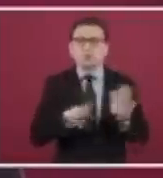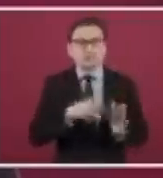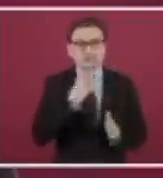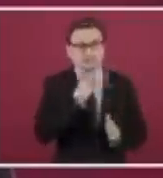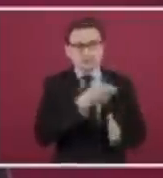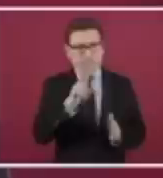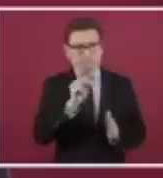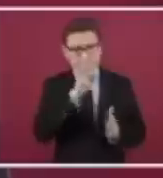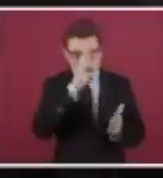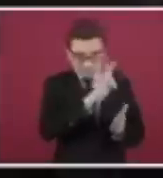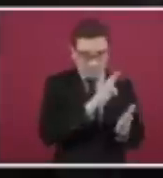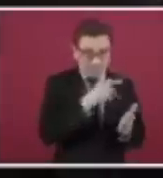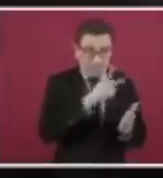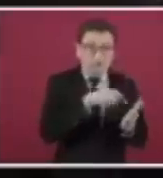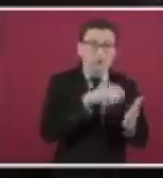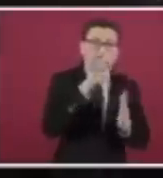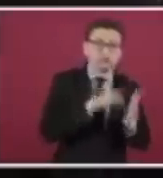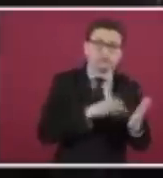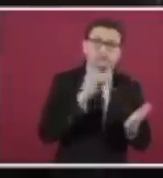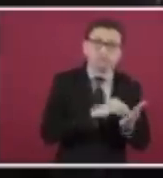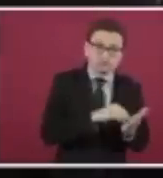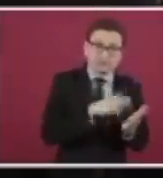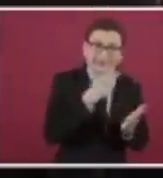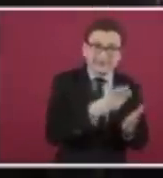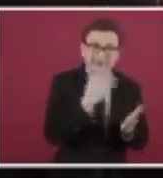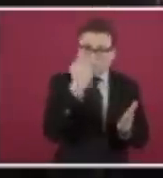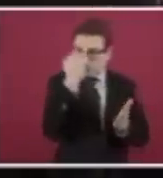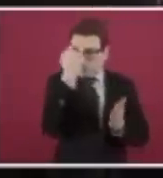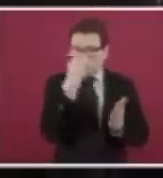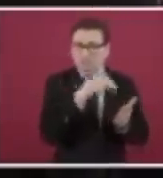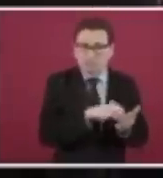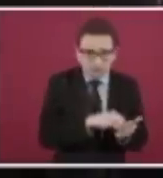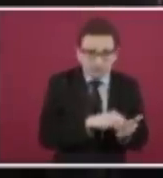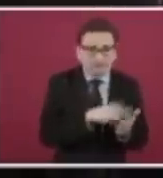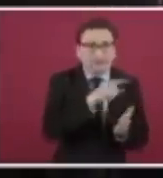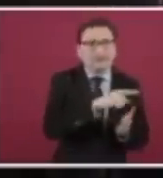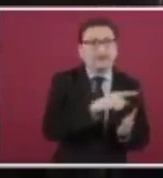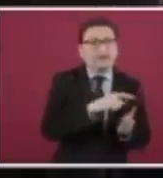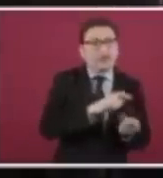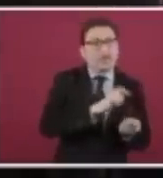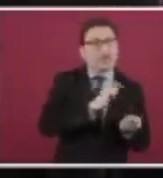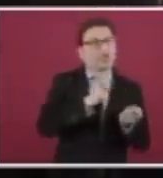pero una manipulación completa,